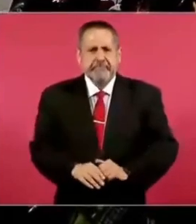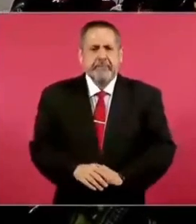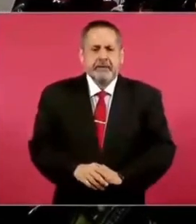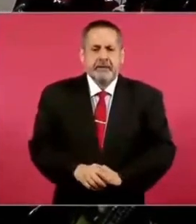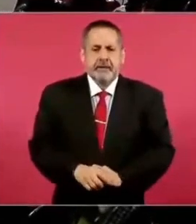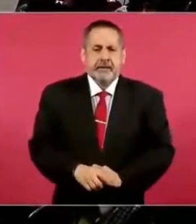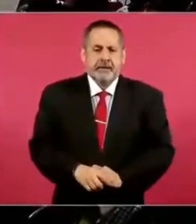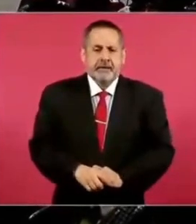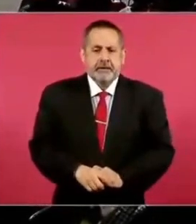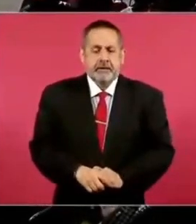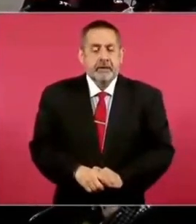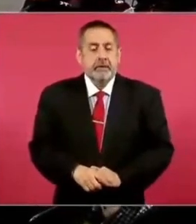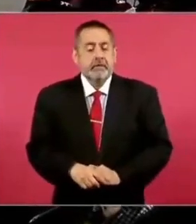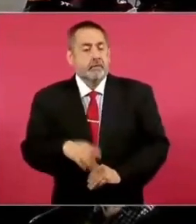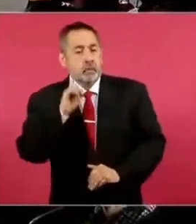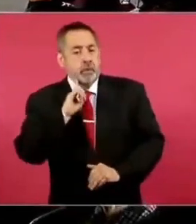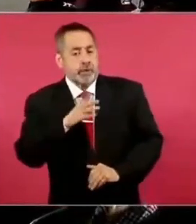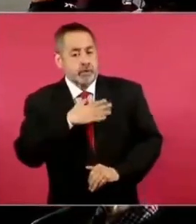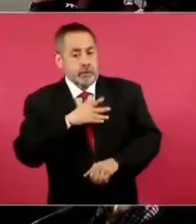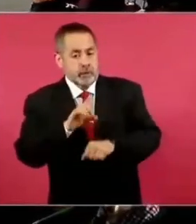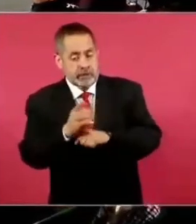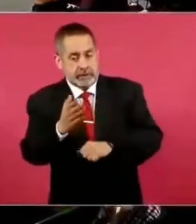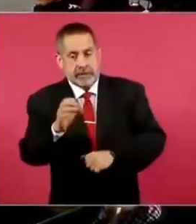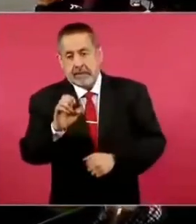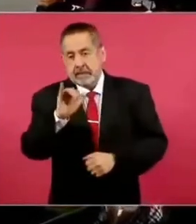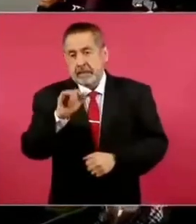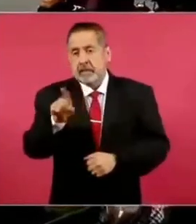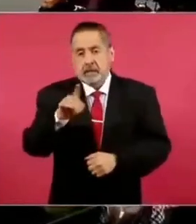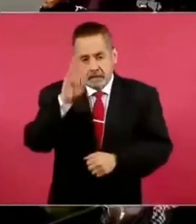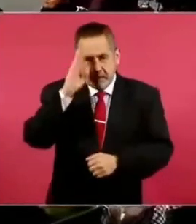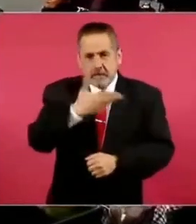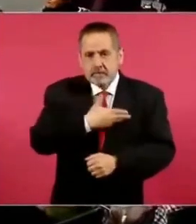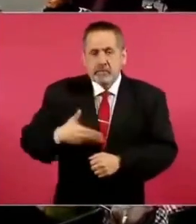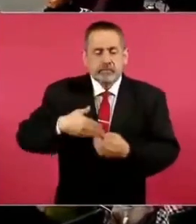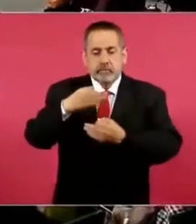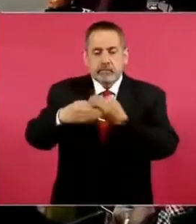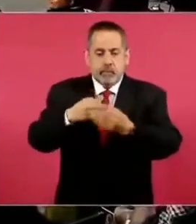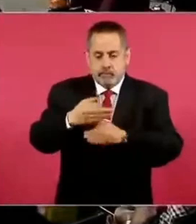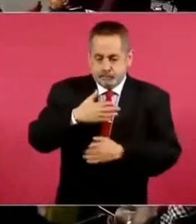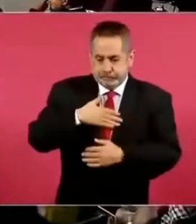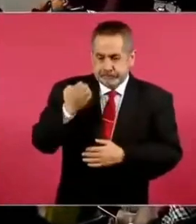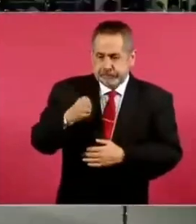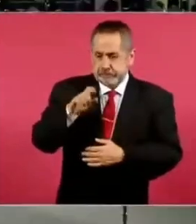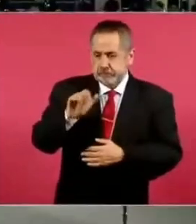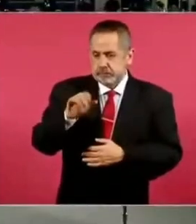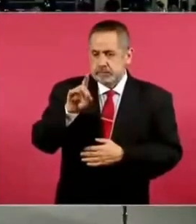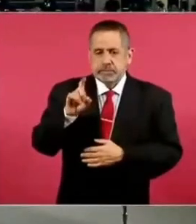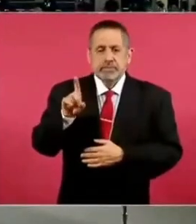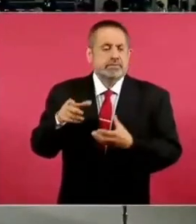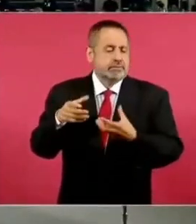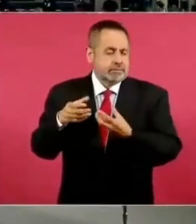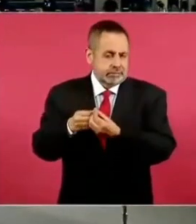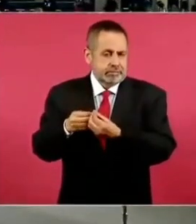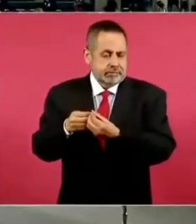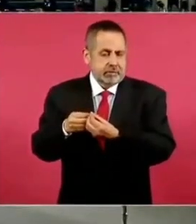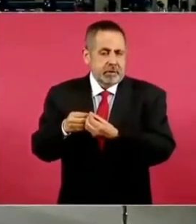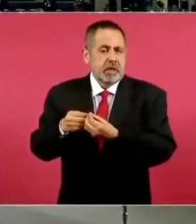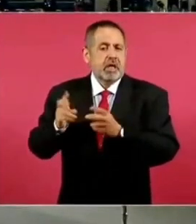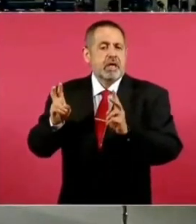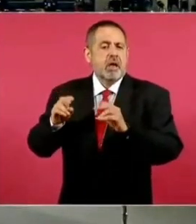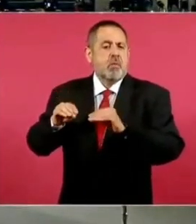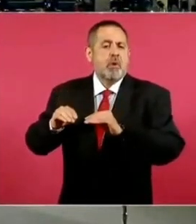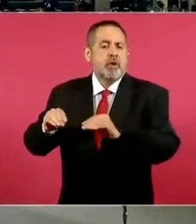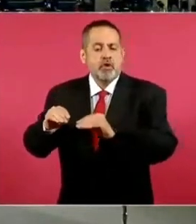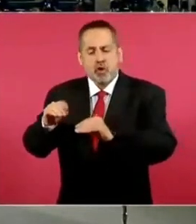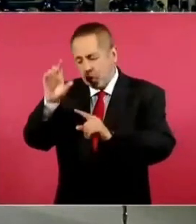verdad Buenos días Señor Presidente buenos días a todos los presentes el Fernández de noticias del movimiento conciencia y colaboradora